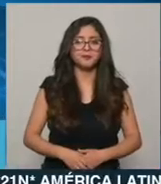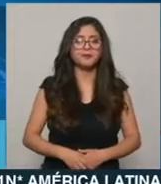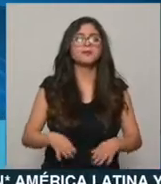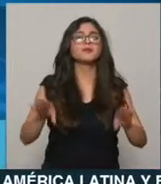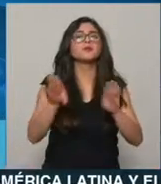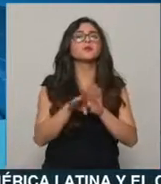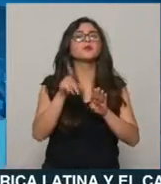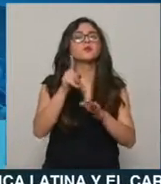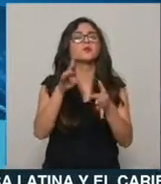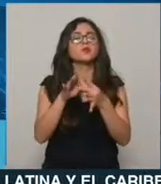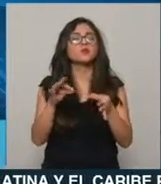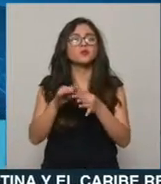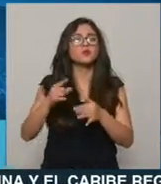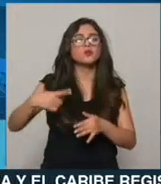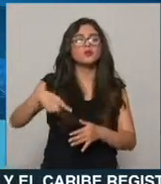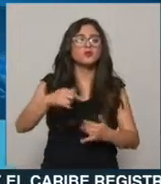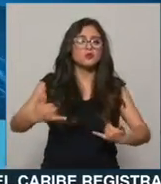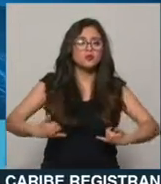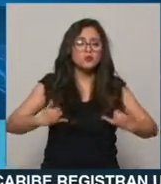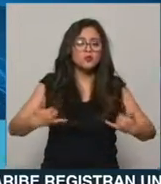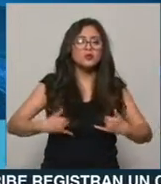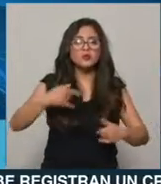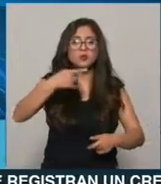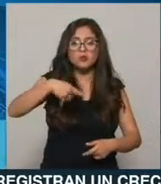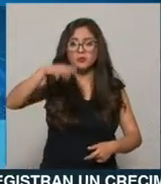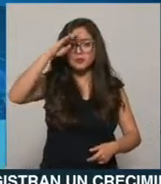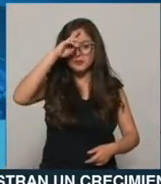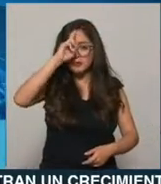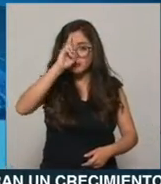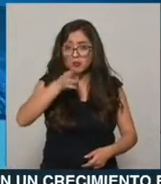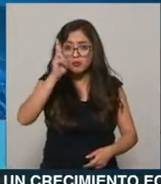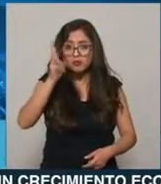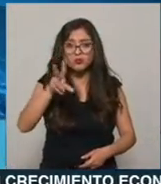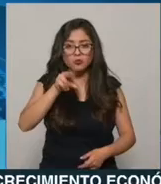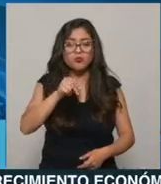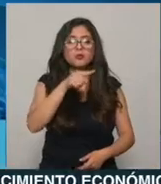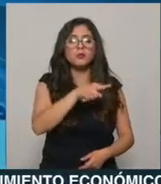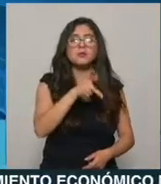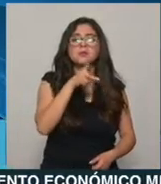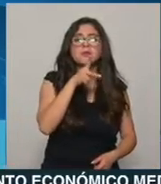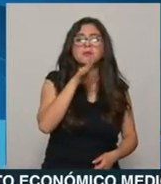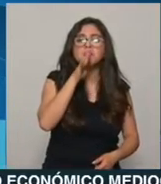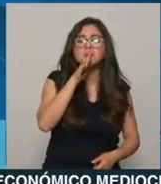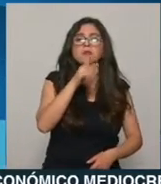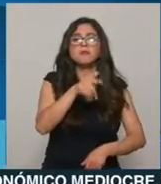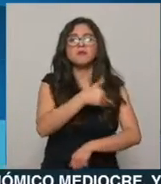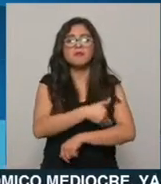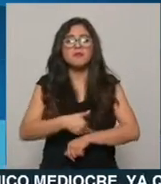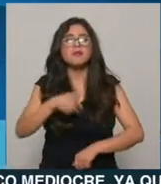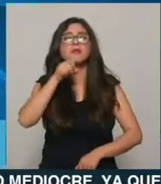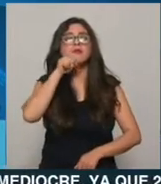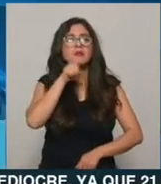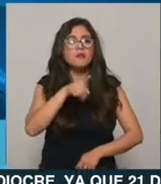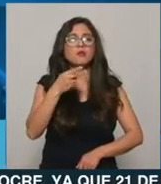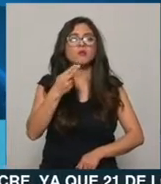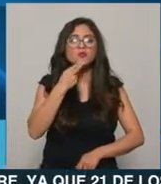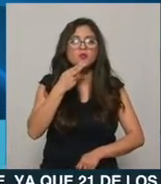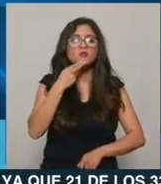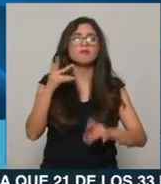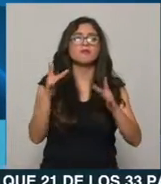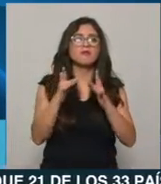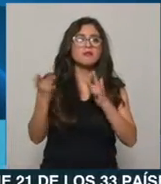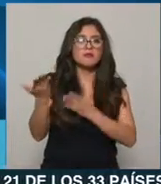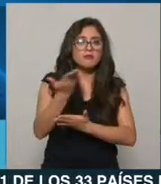sobre todo con los jóvenes en casa, sin ser restrictivos? Porque la realidad es que los padres de familia también lo utilizamos las redes